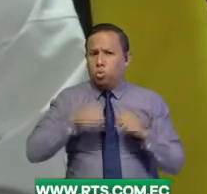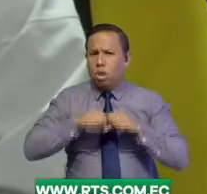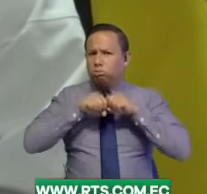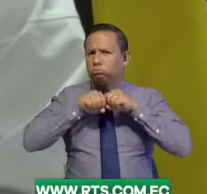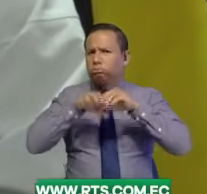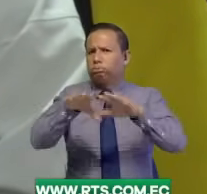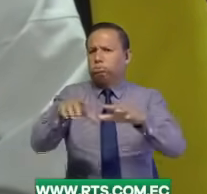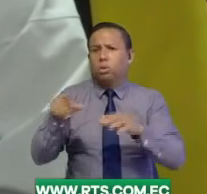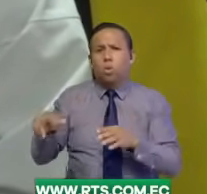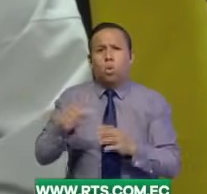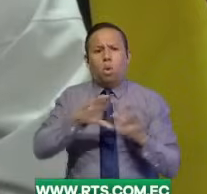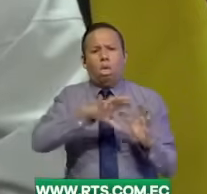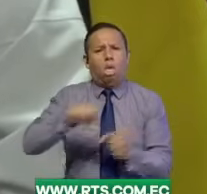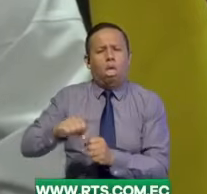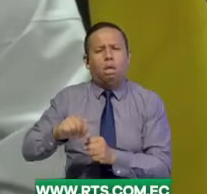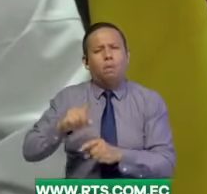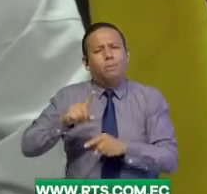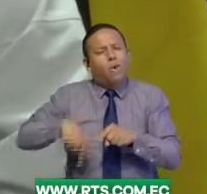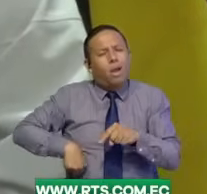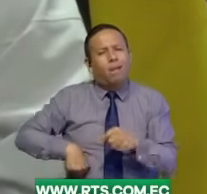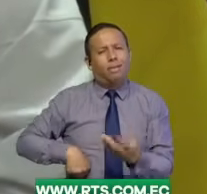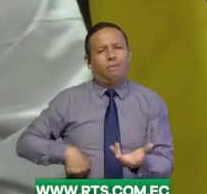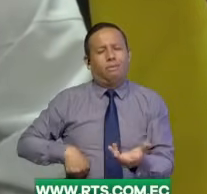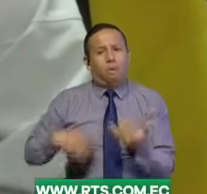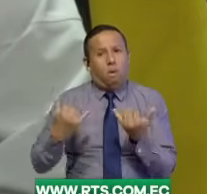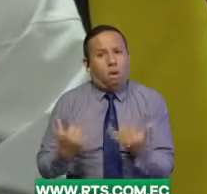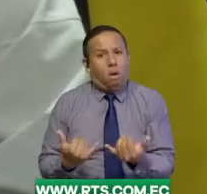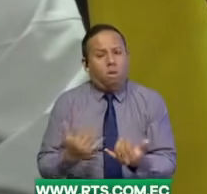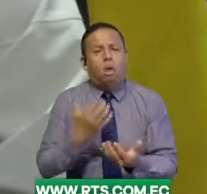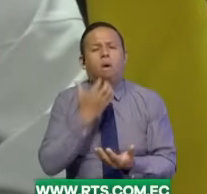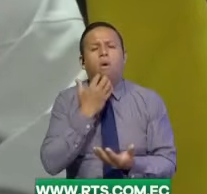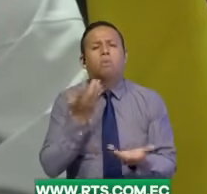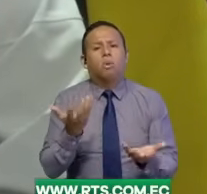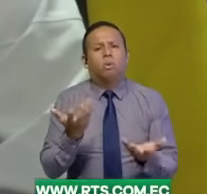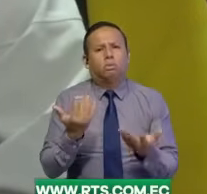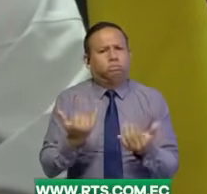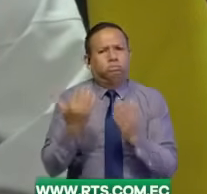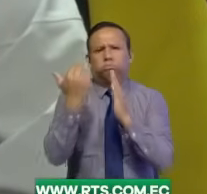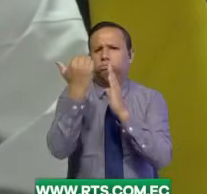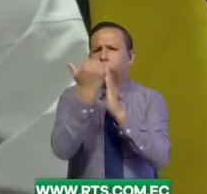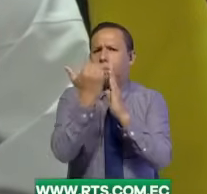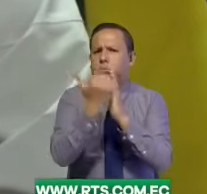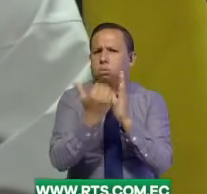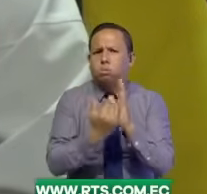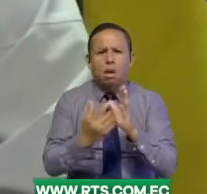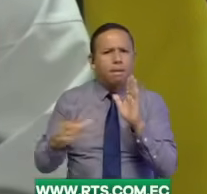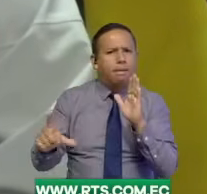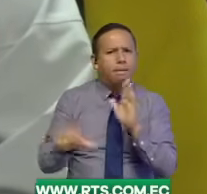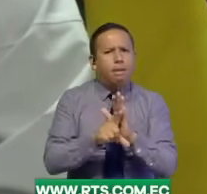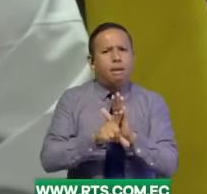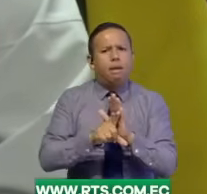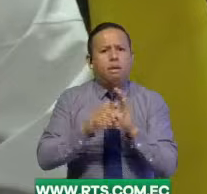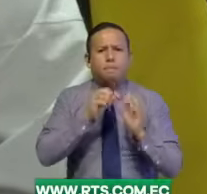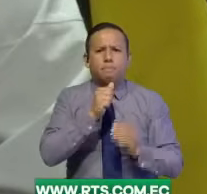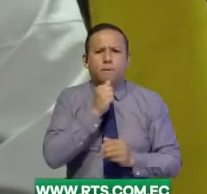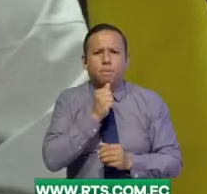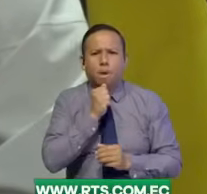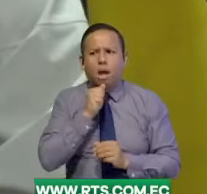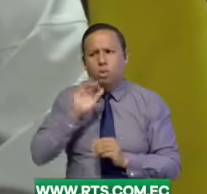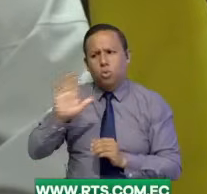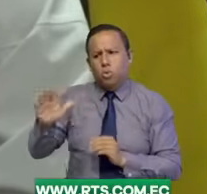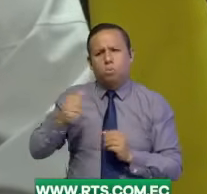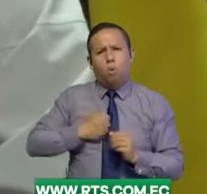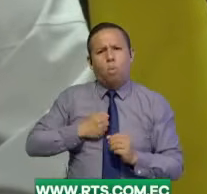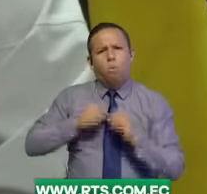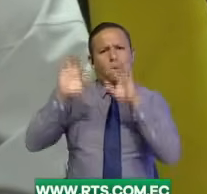los ciudadanos. Entonces es un absurdo que al día de hoy no tengamos normativas que motiven a que los privados puedan generar su propia electricidad